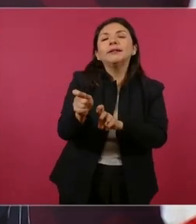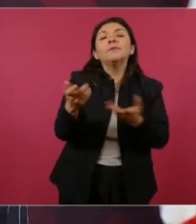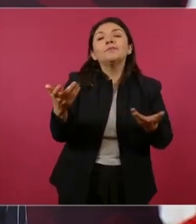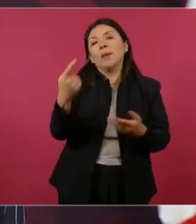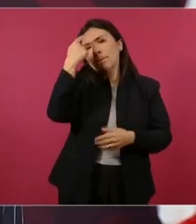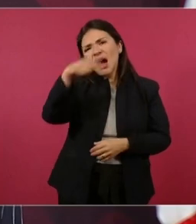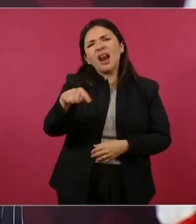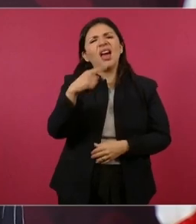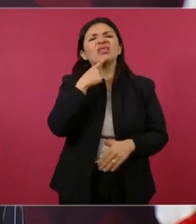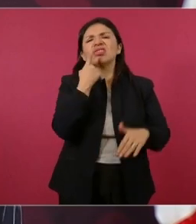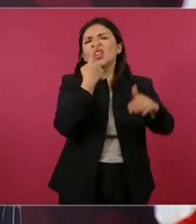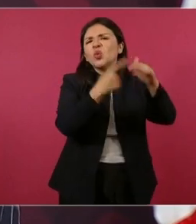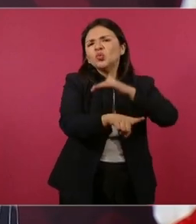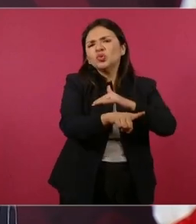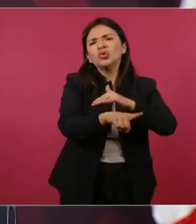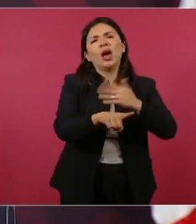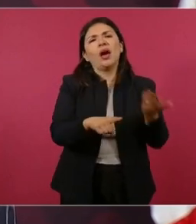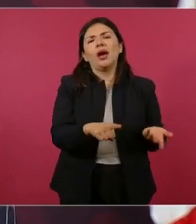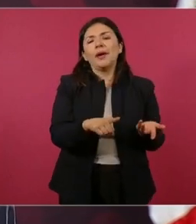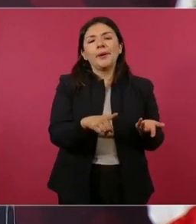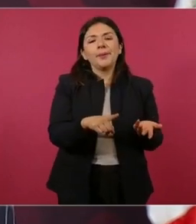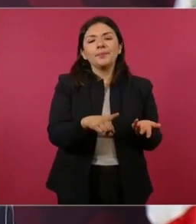en denuncias,